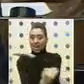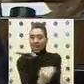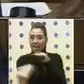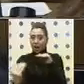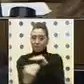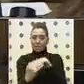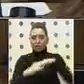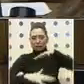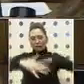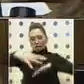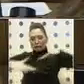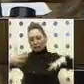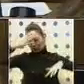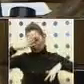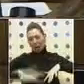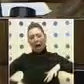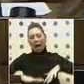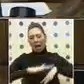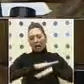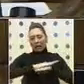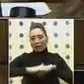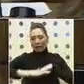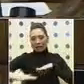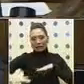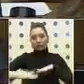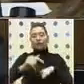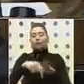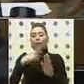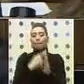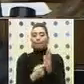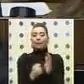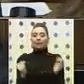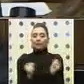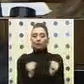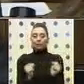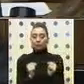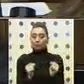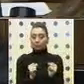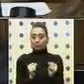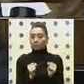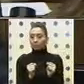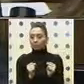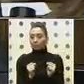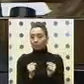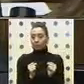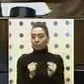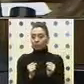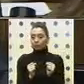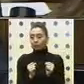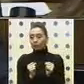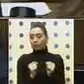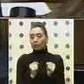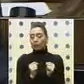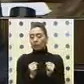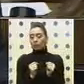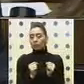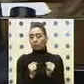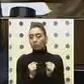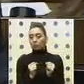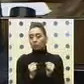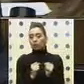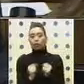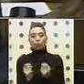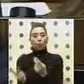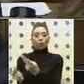está en pésimas condiciones, incluso en estos meses de invierno, tiene la poca posibilidad